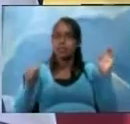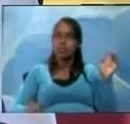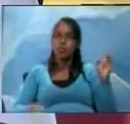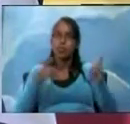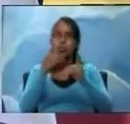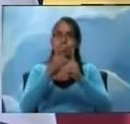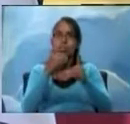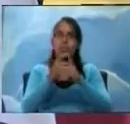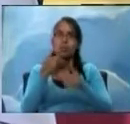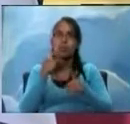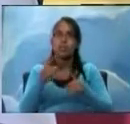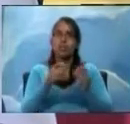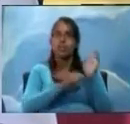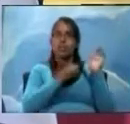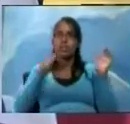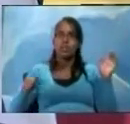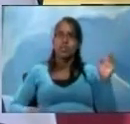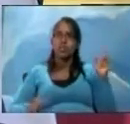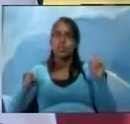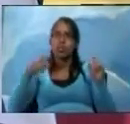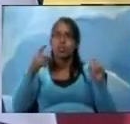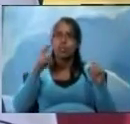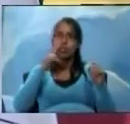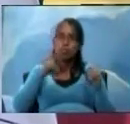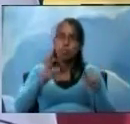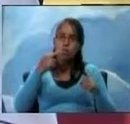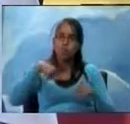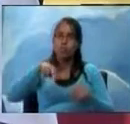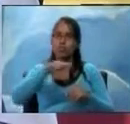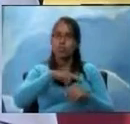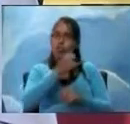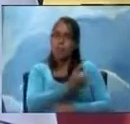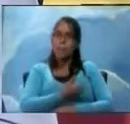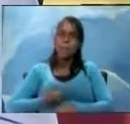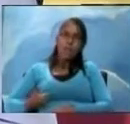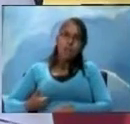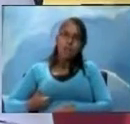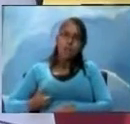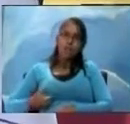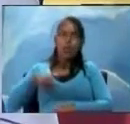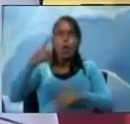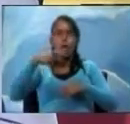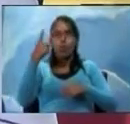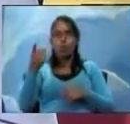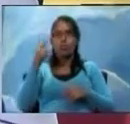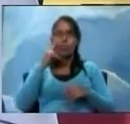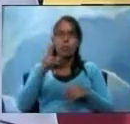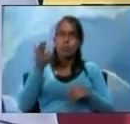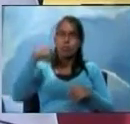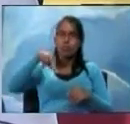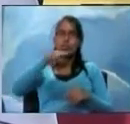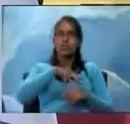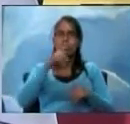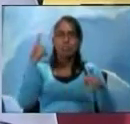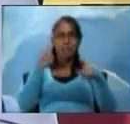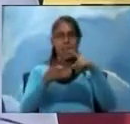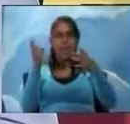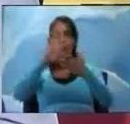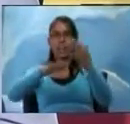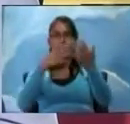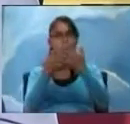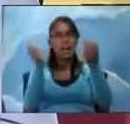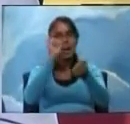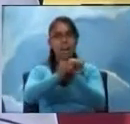los discípulos le dicen, Señor, ¿cuándo te vimos nosotros hambriento? ¿O cuándo te vimos nosotros en la